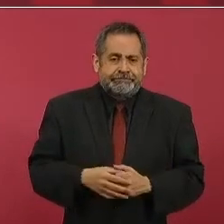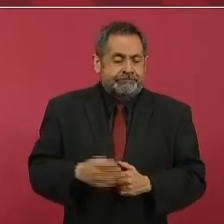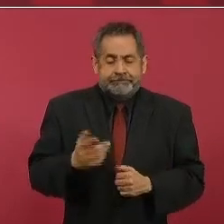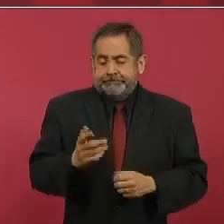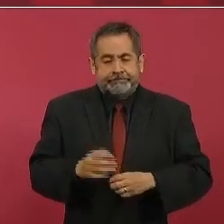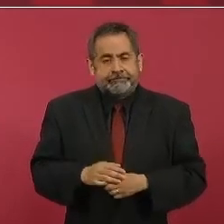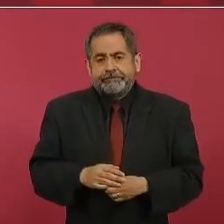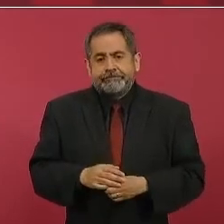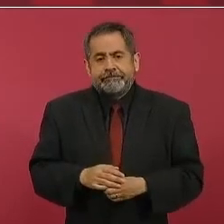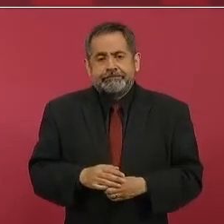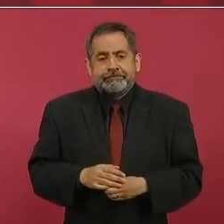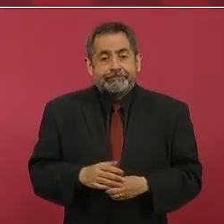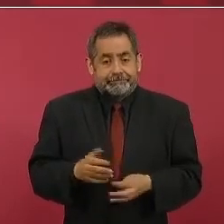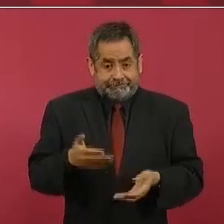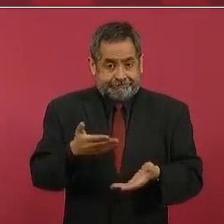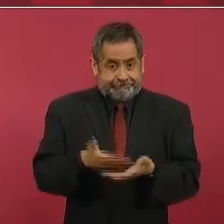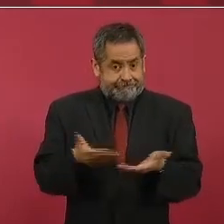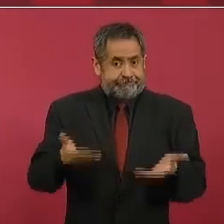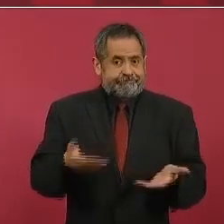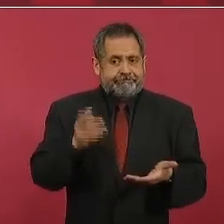Entonces, ahora